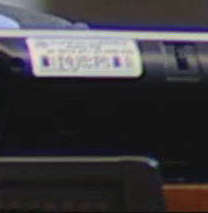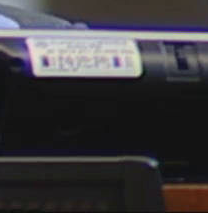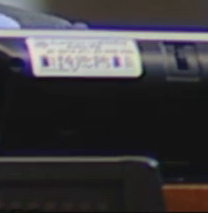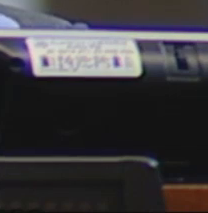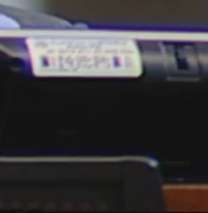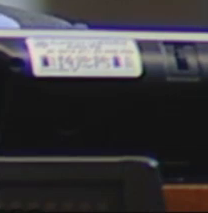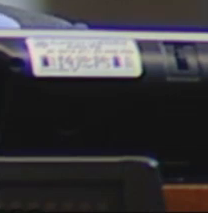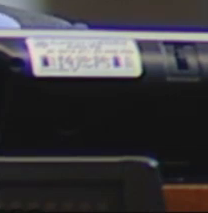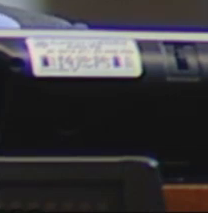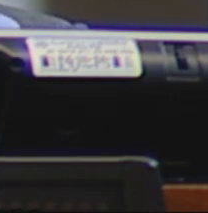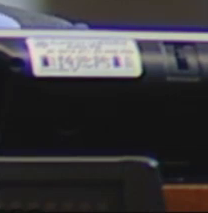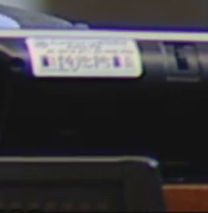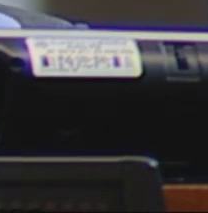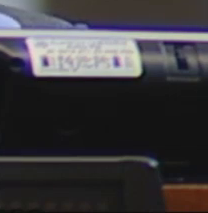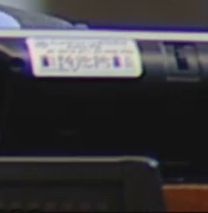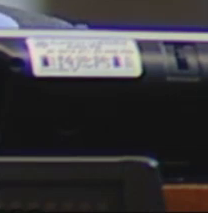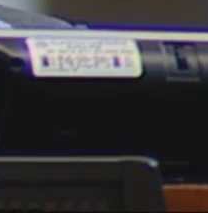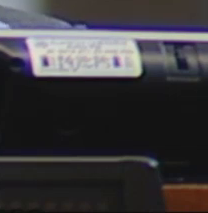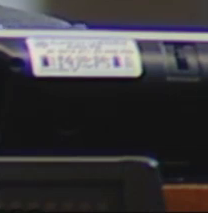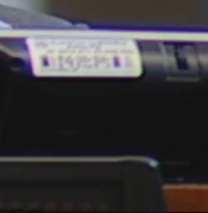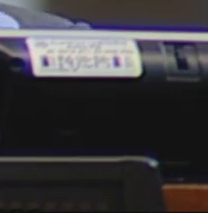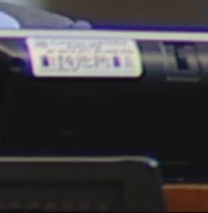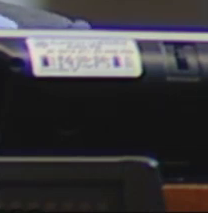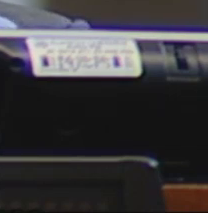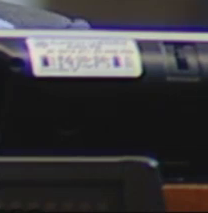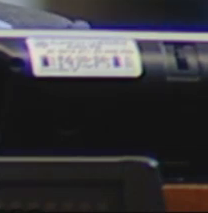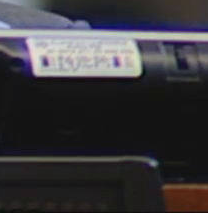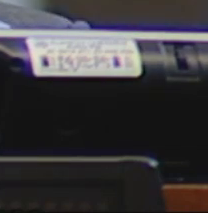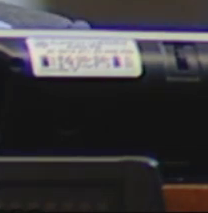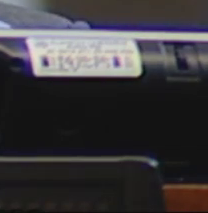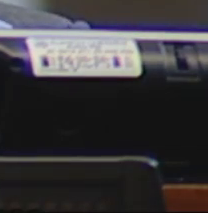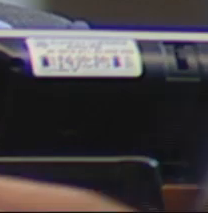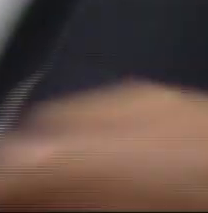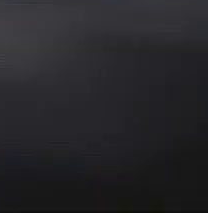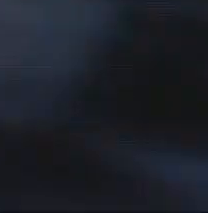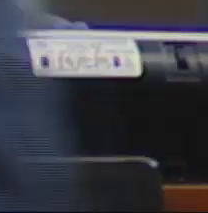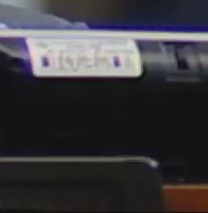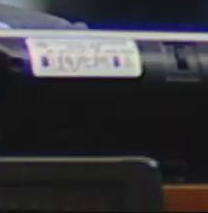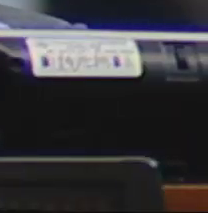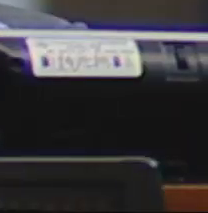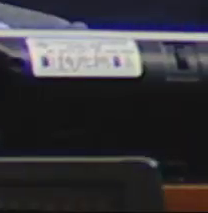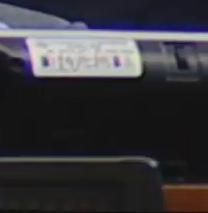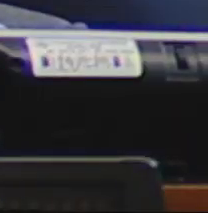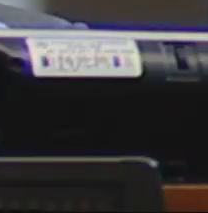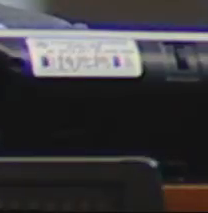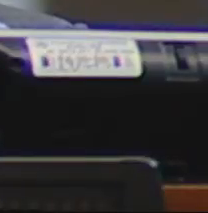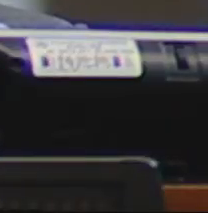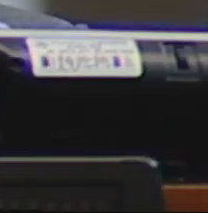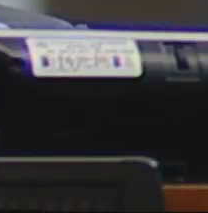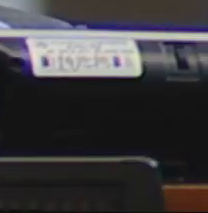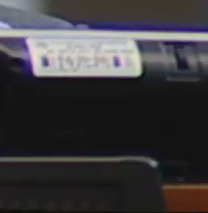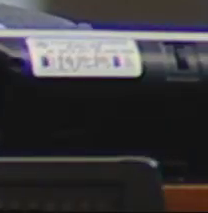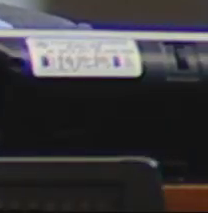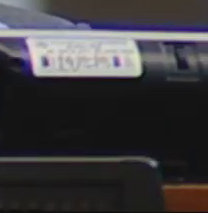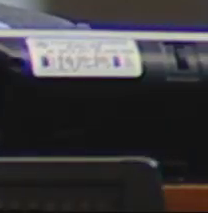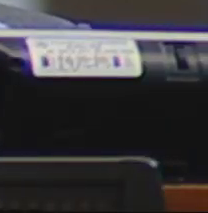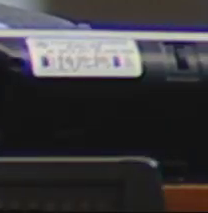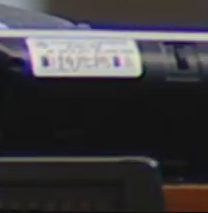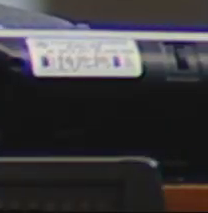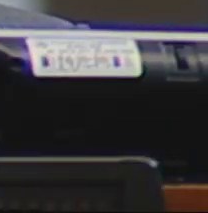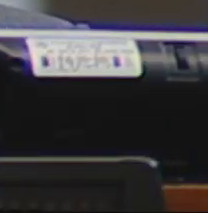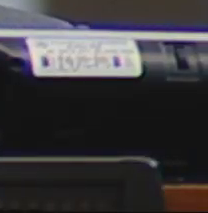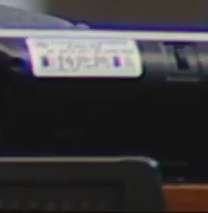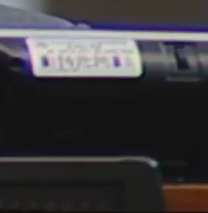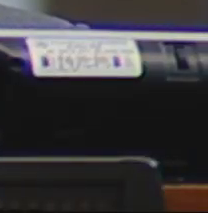deberá constituirse como un mínimo de 3 miembros. El miembro nombrado por el órgano ejecutivo en el ramo de vivienda presidirá